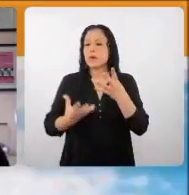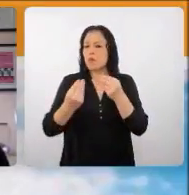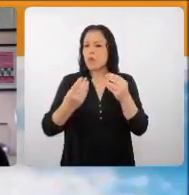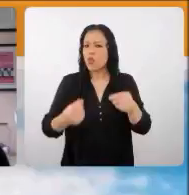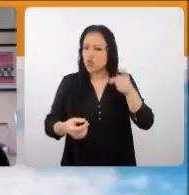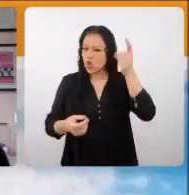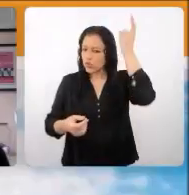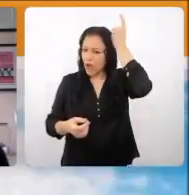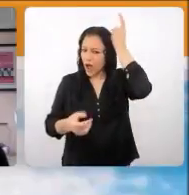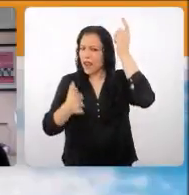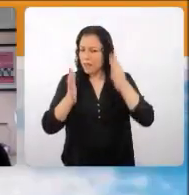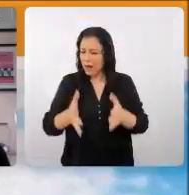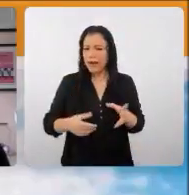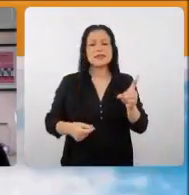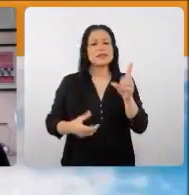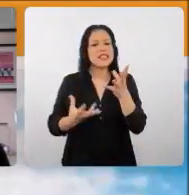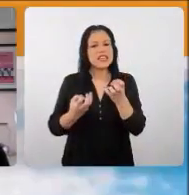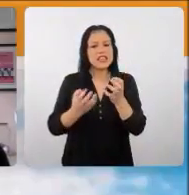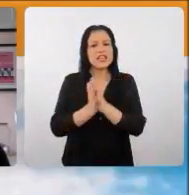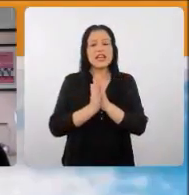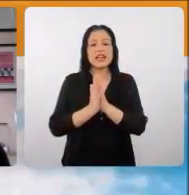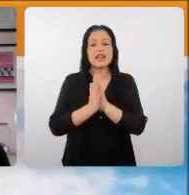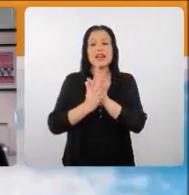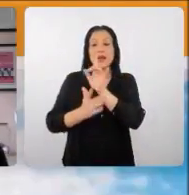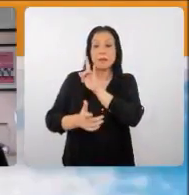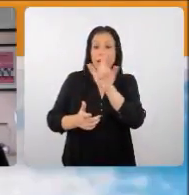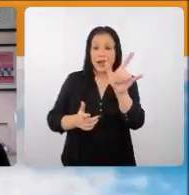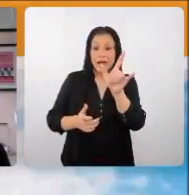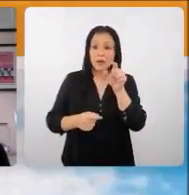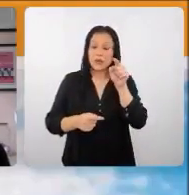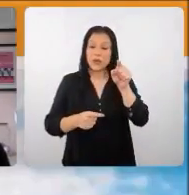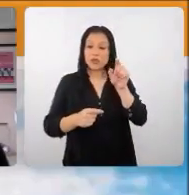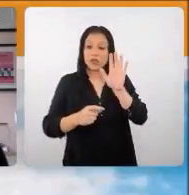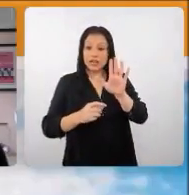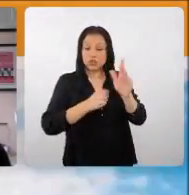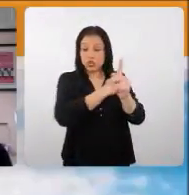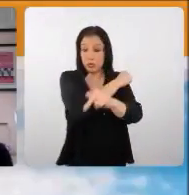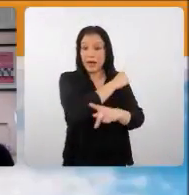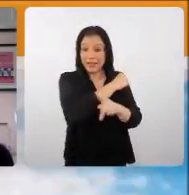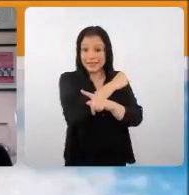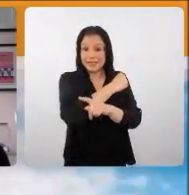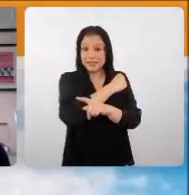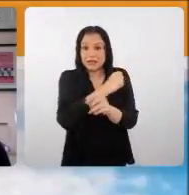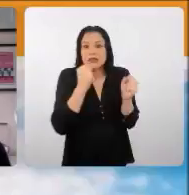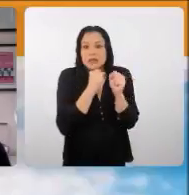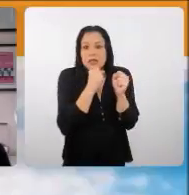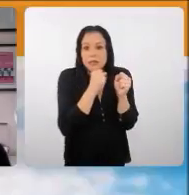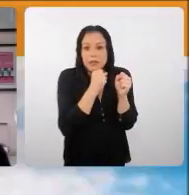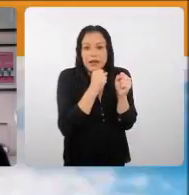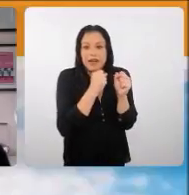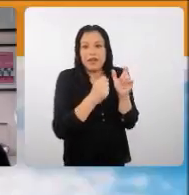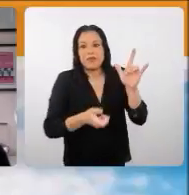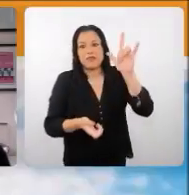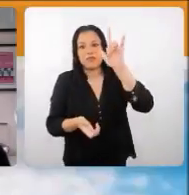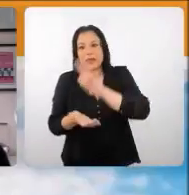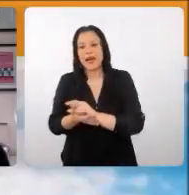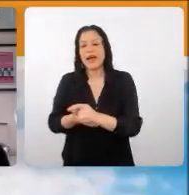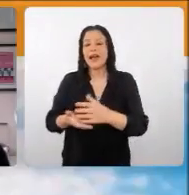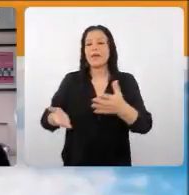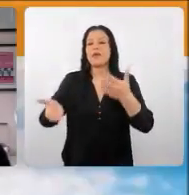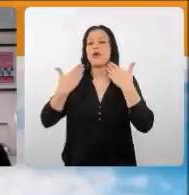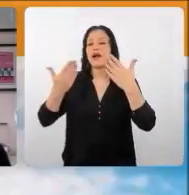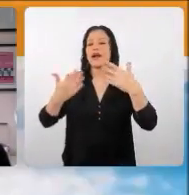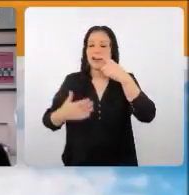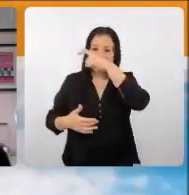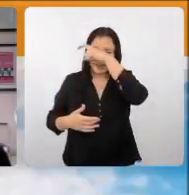alemanes buscan viajar cuando ellos están en periodo de invierno para buscar esas opciones de playa, ¿sí?